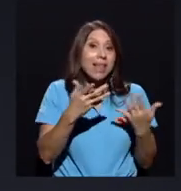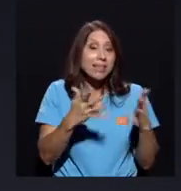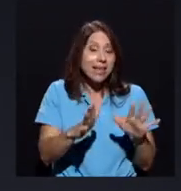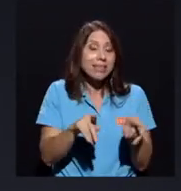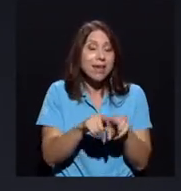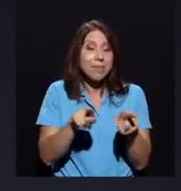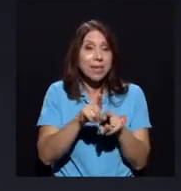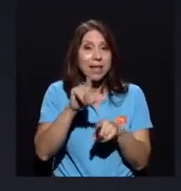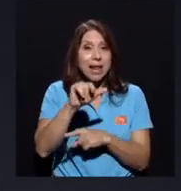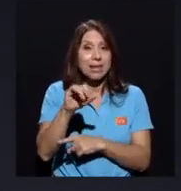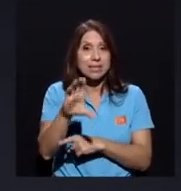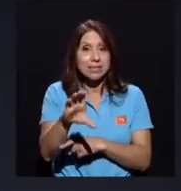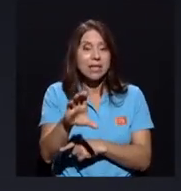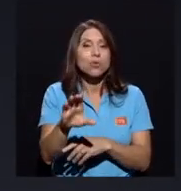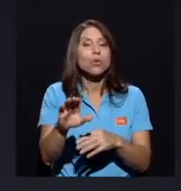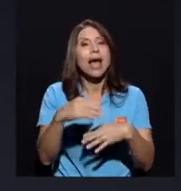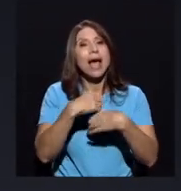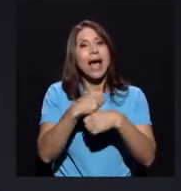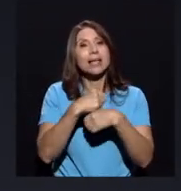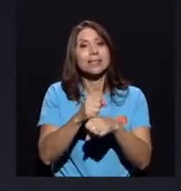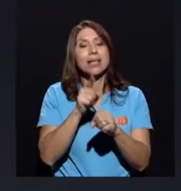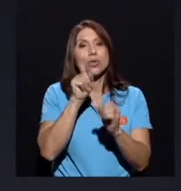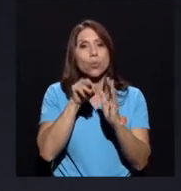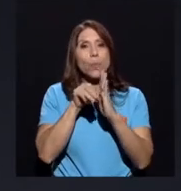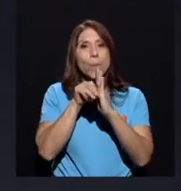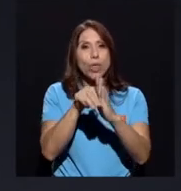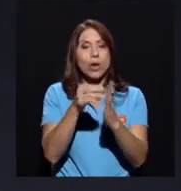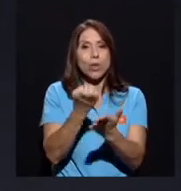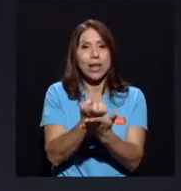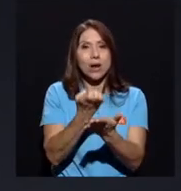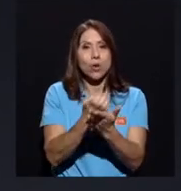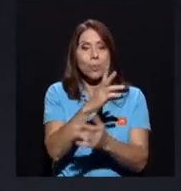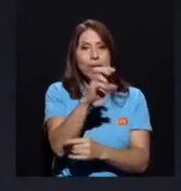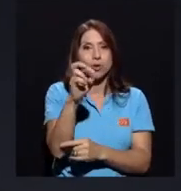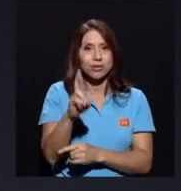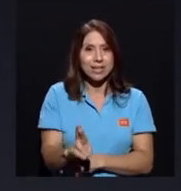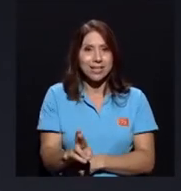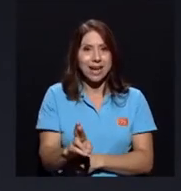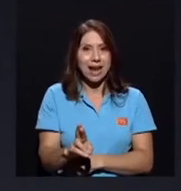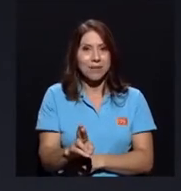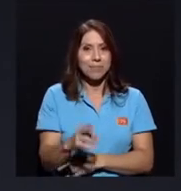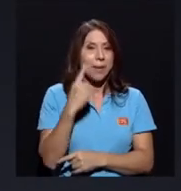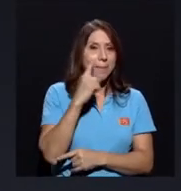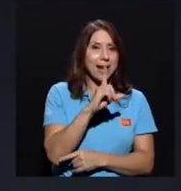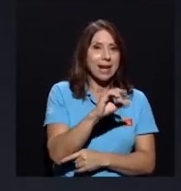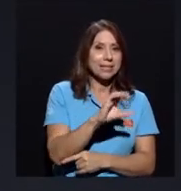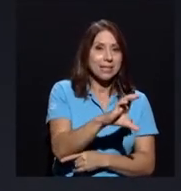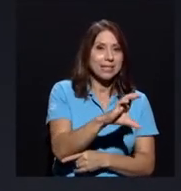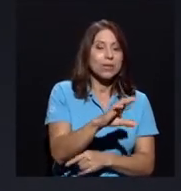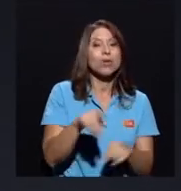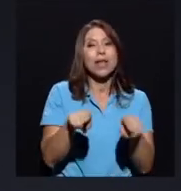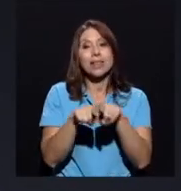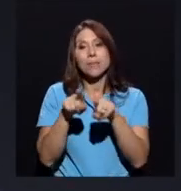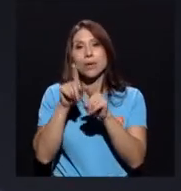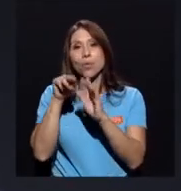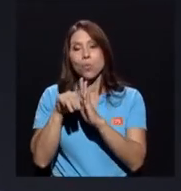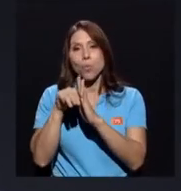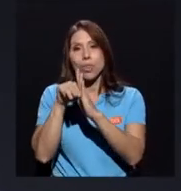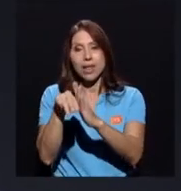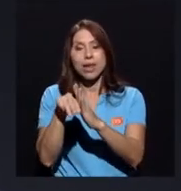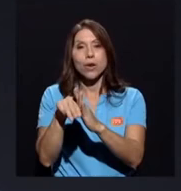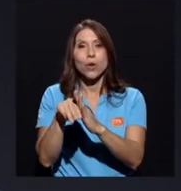licenciatura haciendo modelos haciendo un modelo de la economía de costa rica la ley es licenciatura y un modelo y un modelo